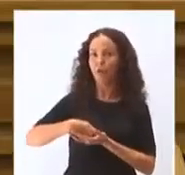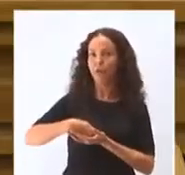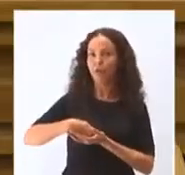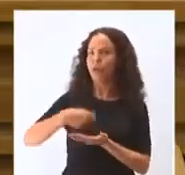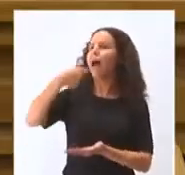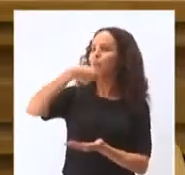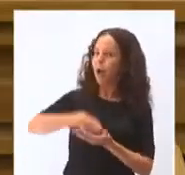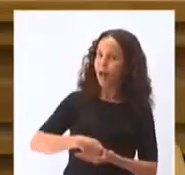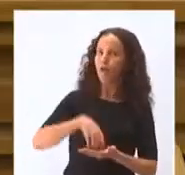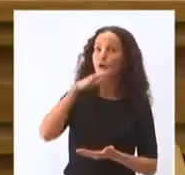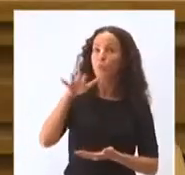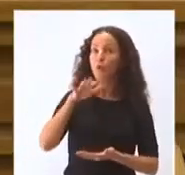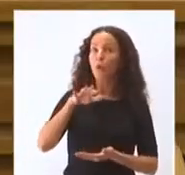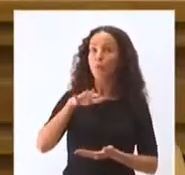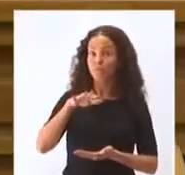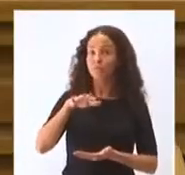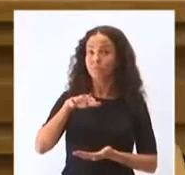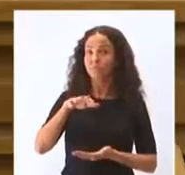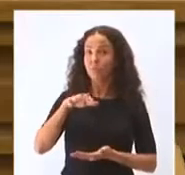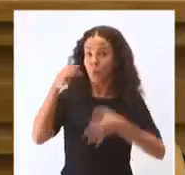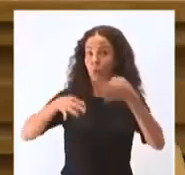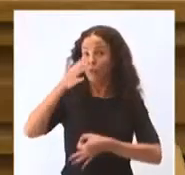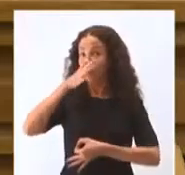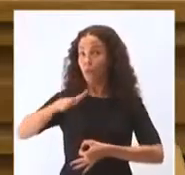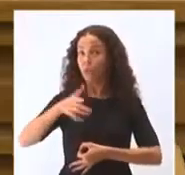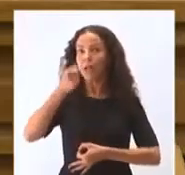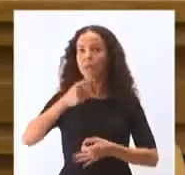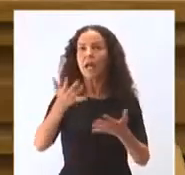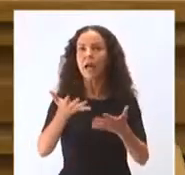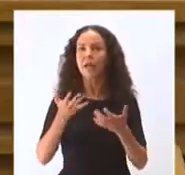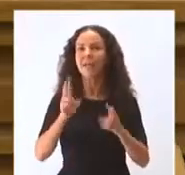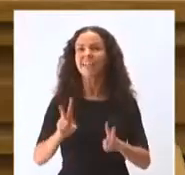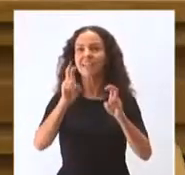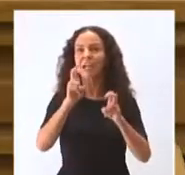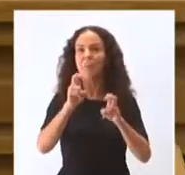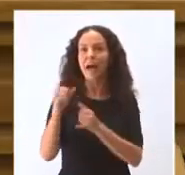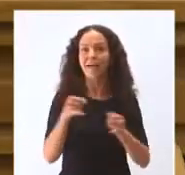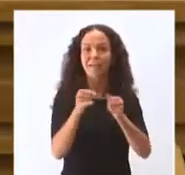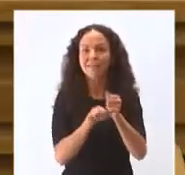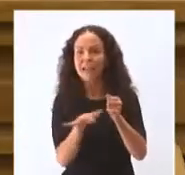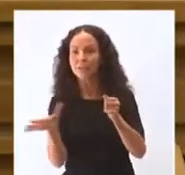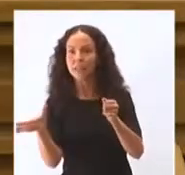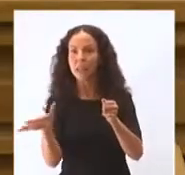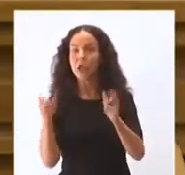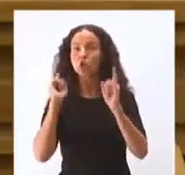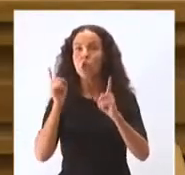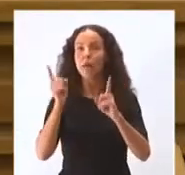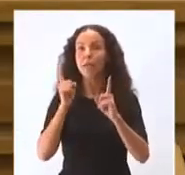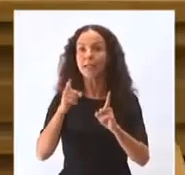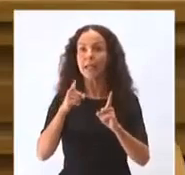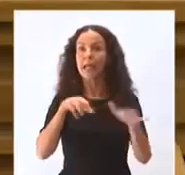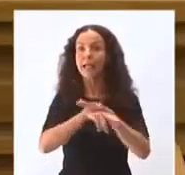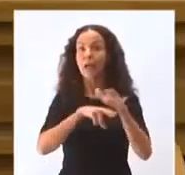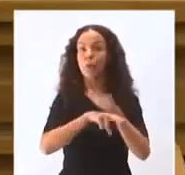que pagar porque para eso está recurrir algunos hemos ganado también en materia de trasvases claro sólo se pueden ganar recursos contra otras bases si se